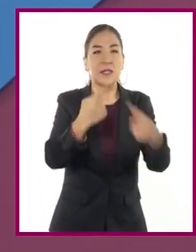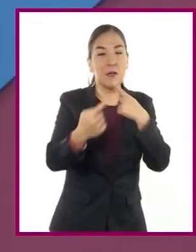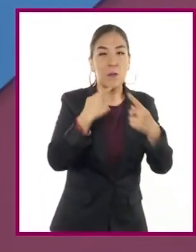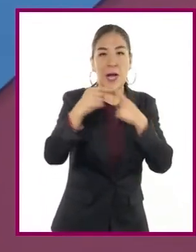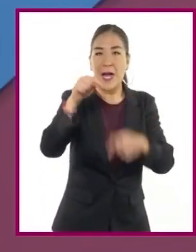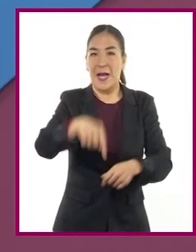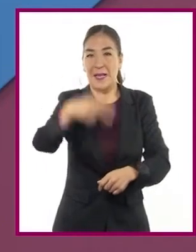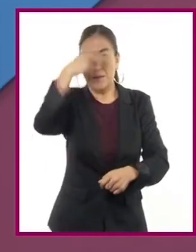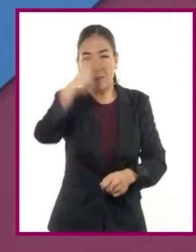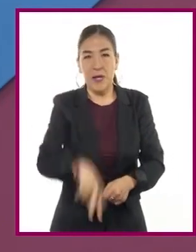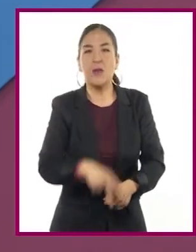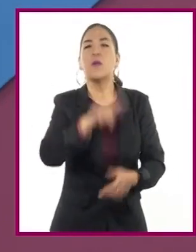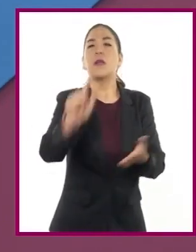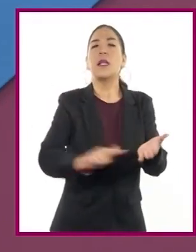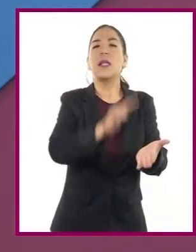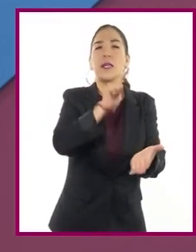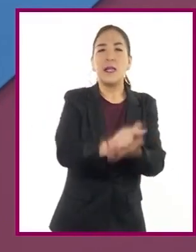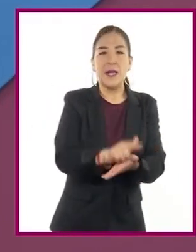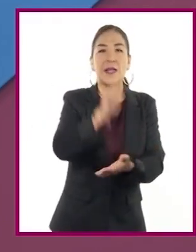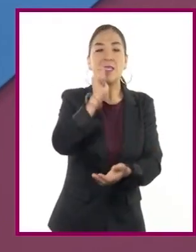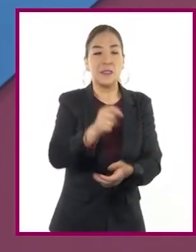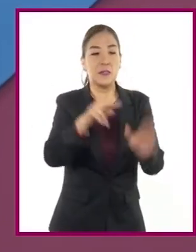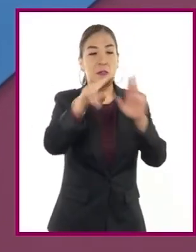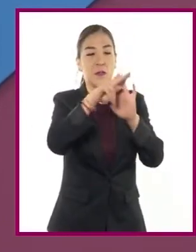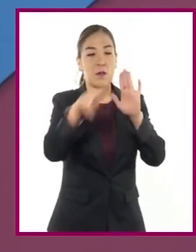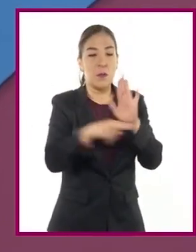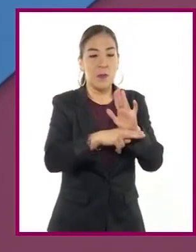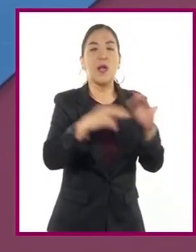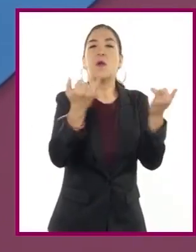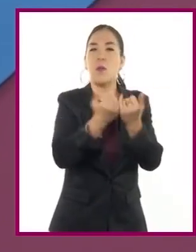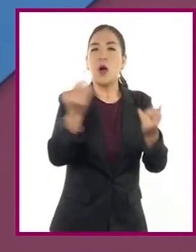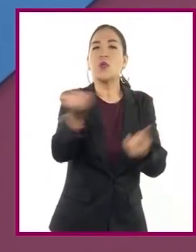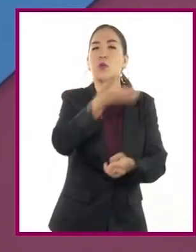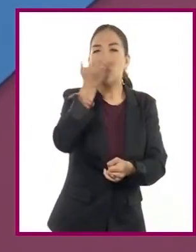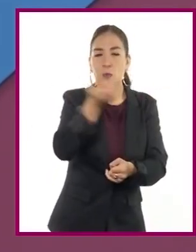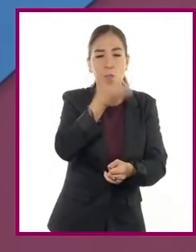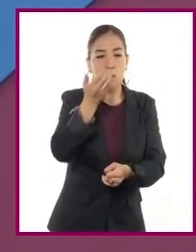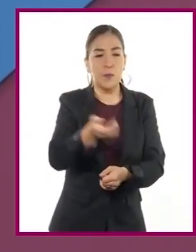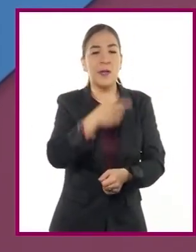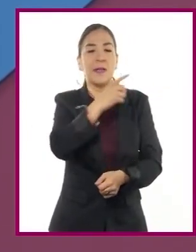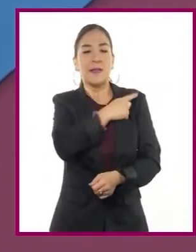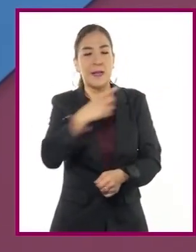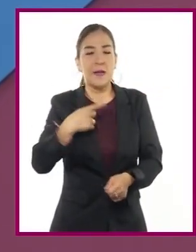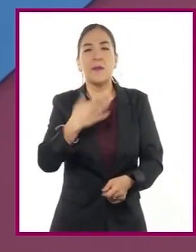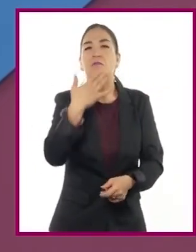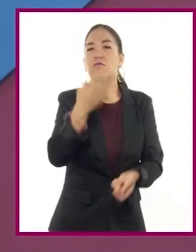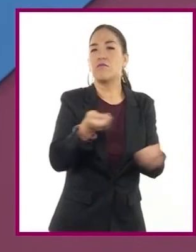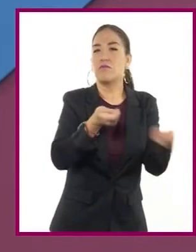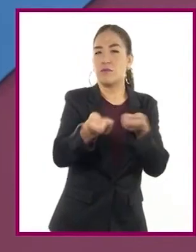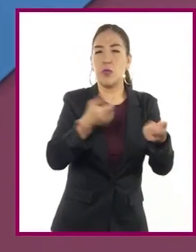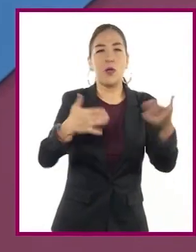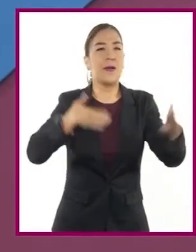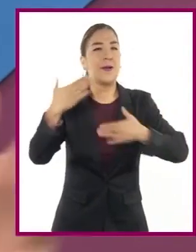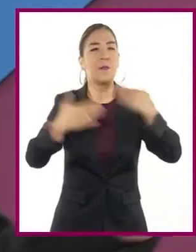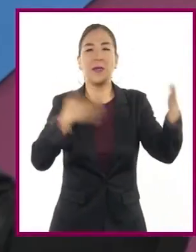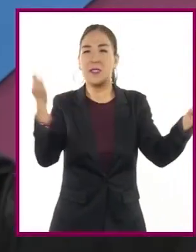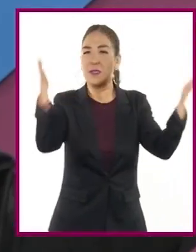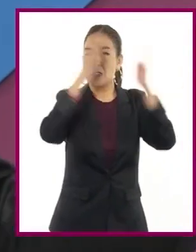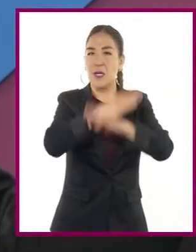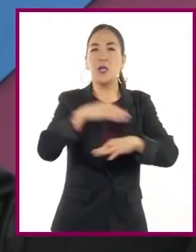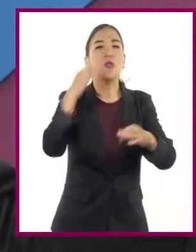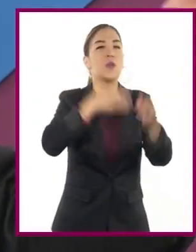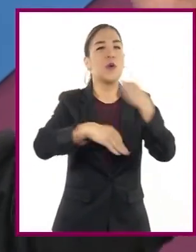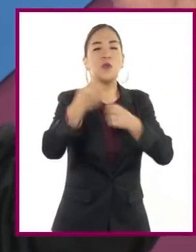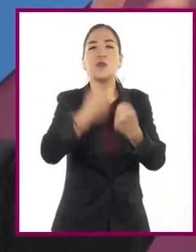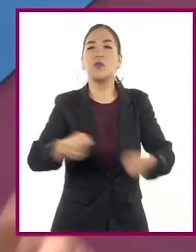México, las leyes, normas y costumbres regulan la convivencia social. Estas